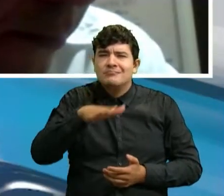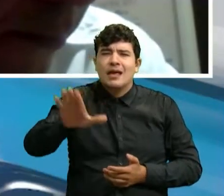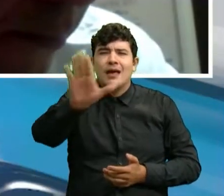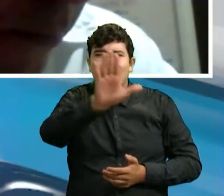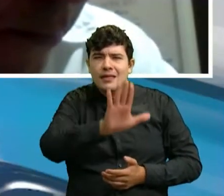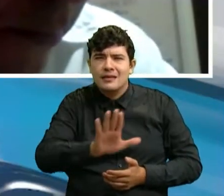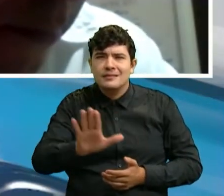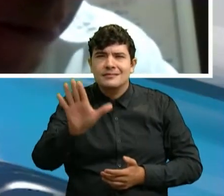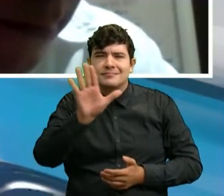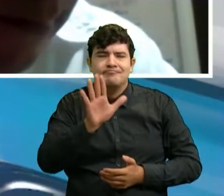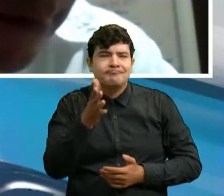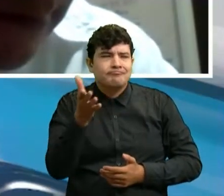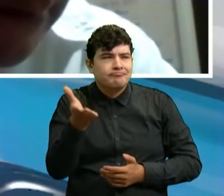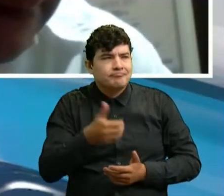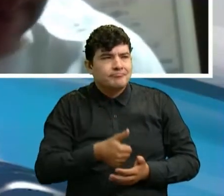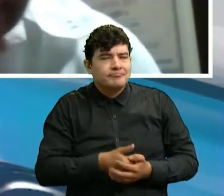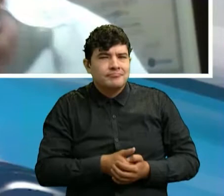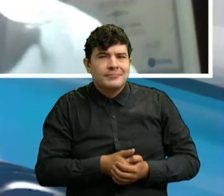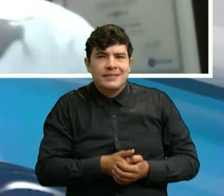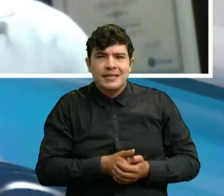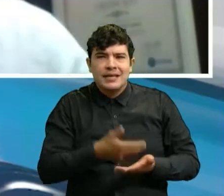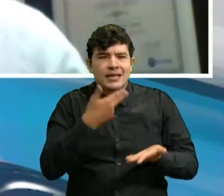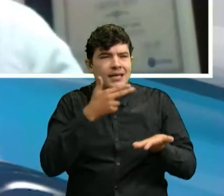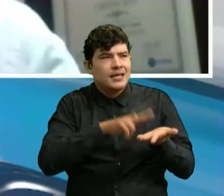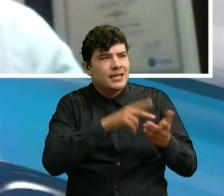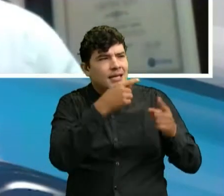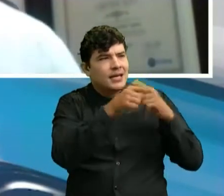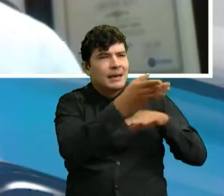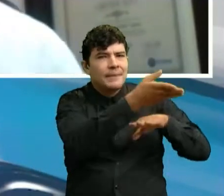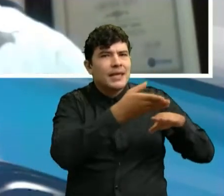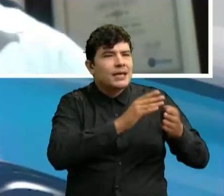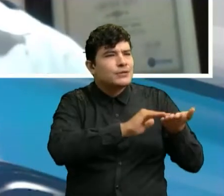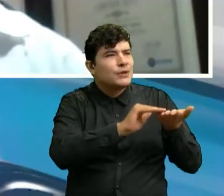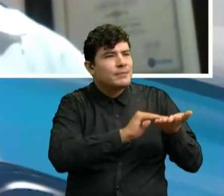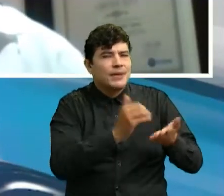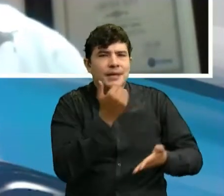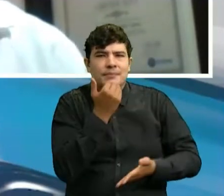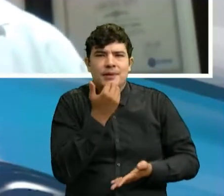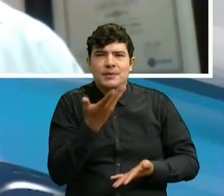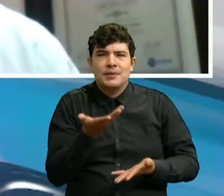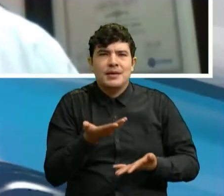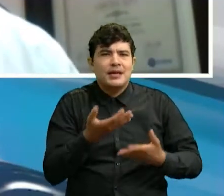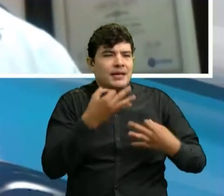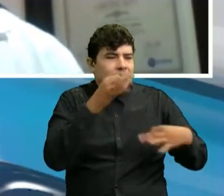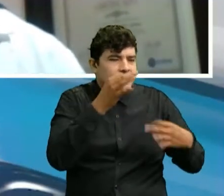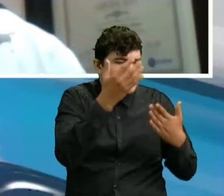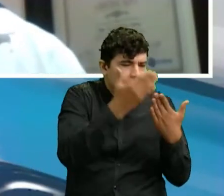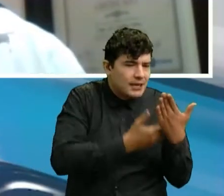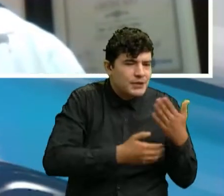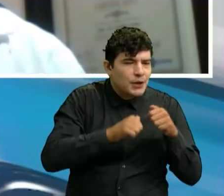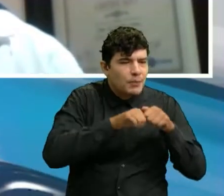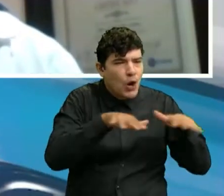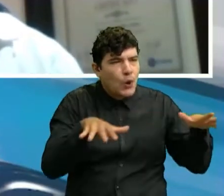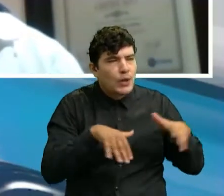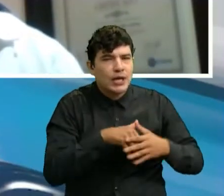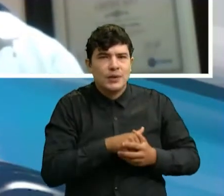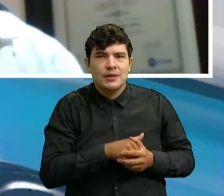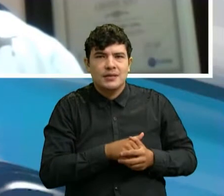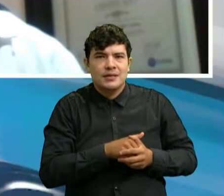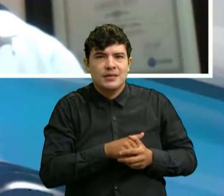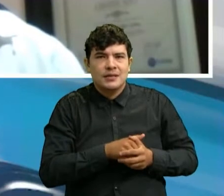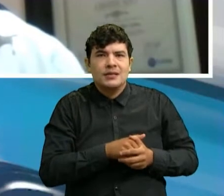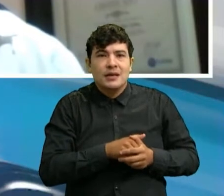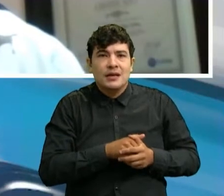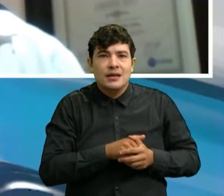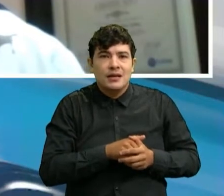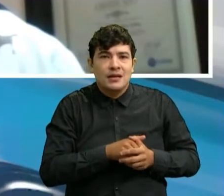presentarlo, por ejemplo, ante una reclamación que hayan presentado por servicios públicos y el funcionario le dice tiene derecho